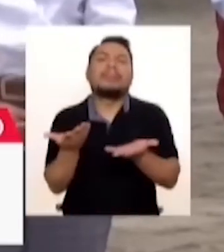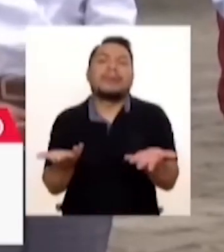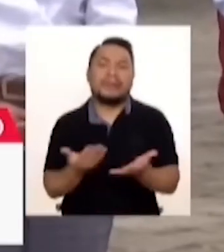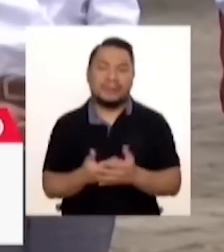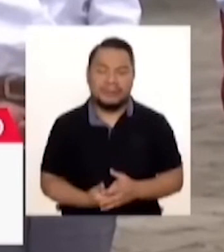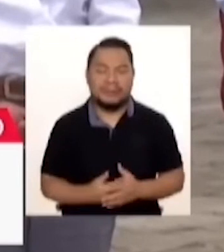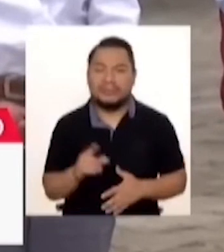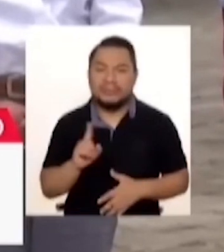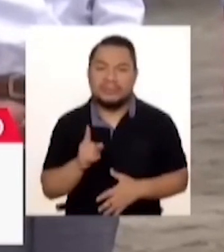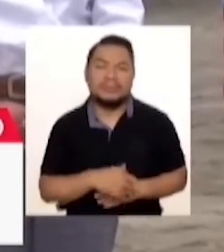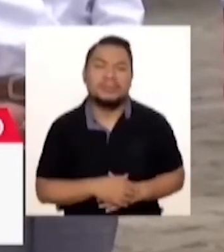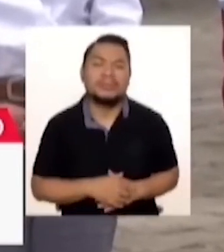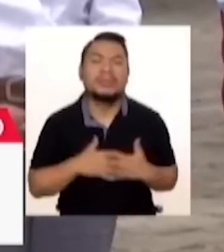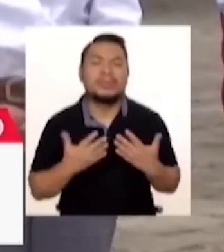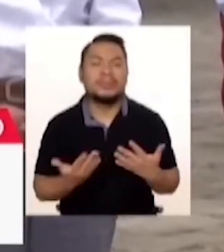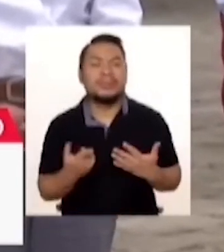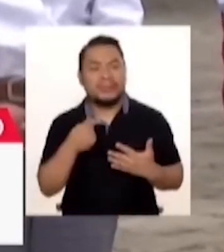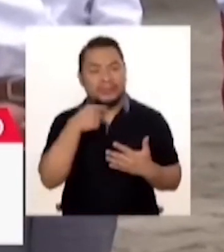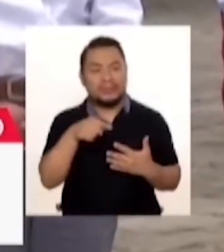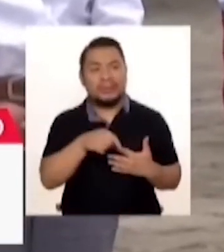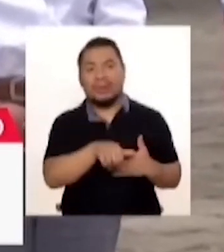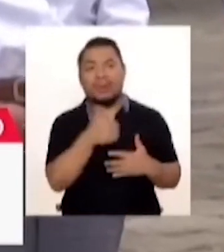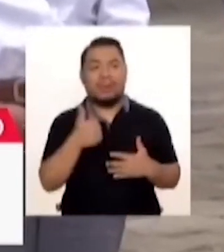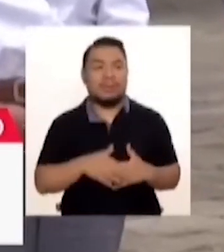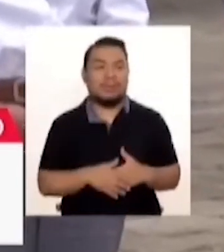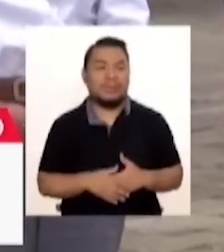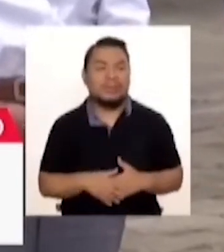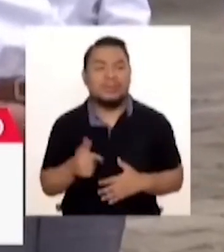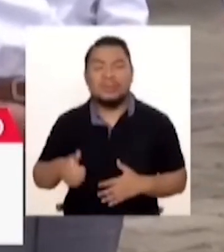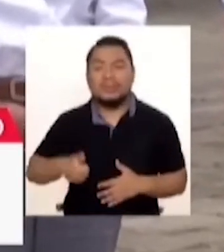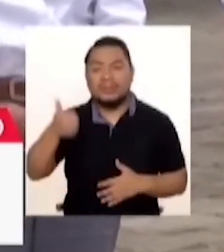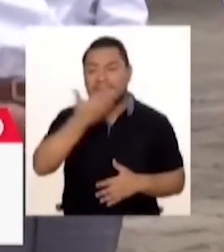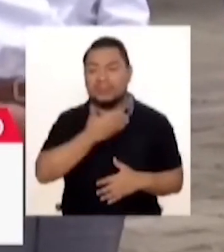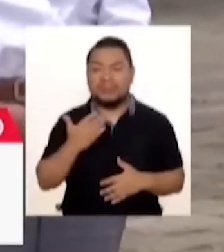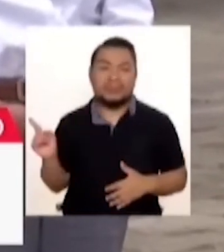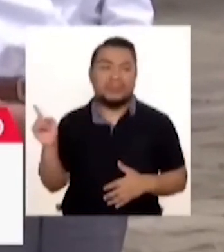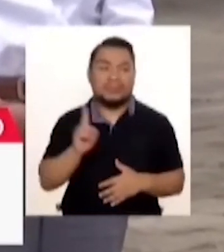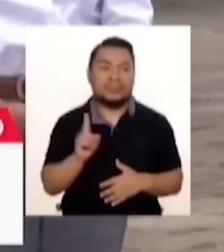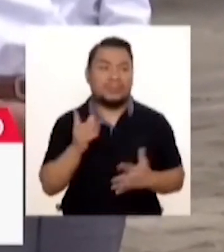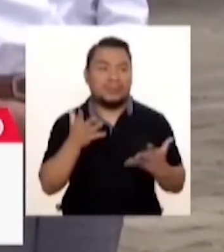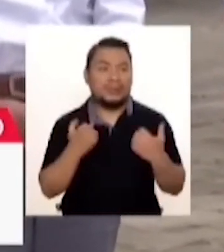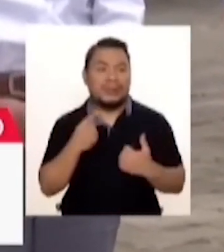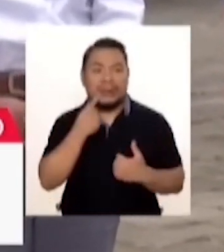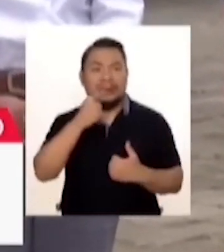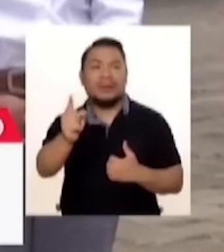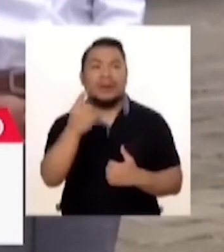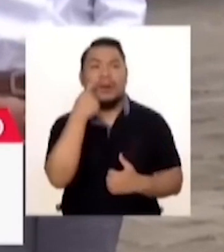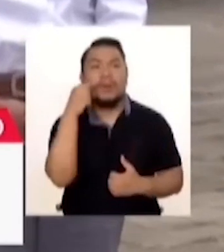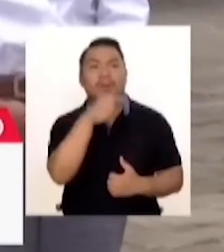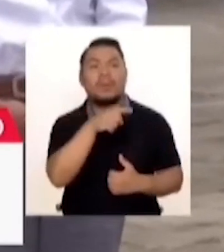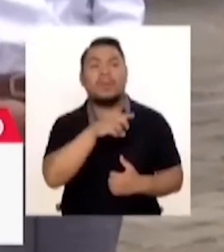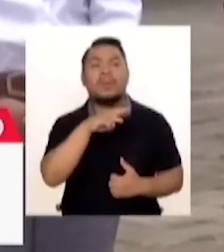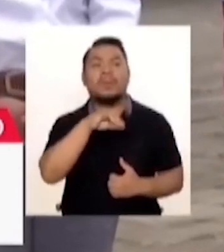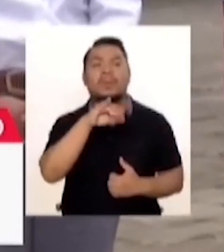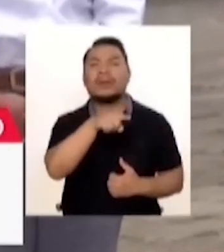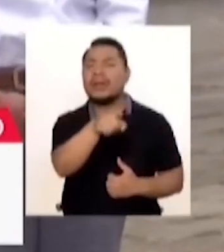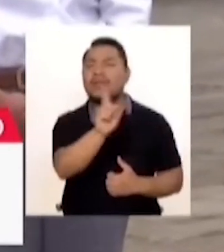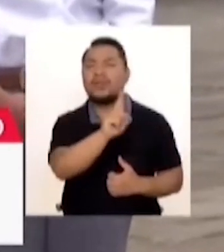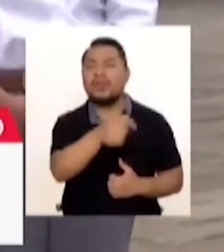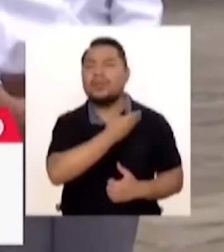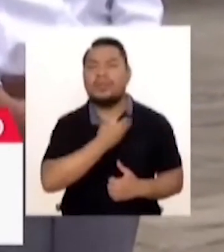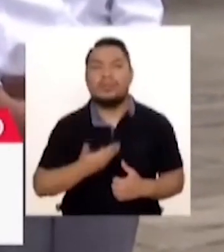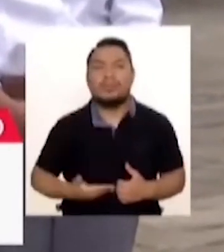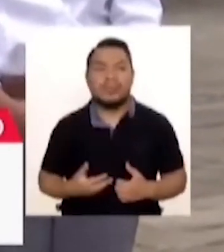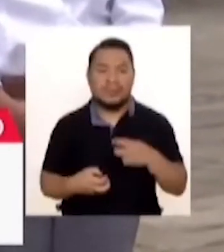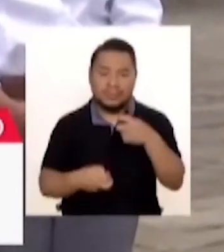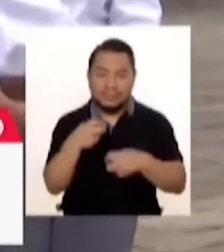nosotros, si viniese otro presidente, que no quieren que sea ni siquiera el señor William Zapata, o sea, sobre la